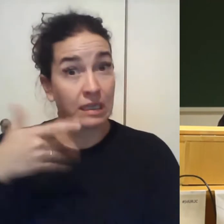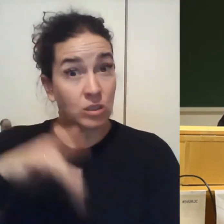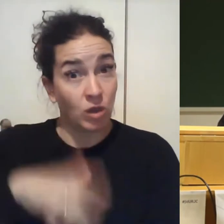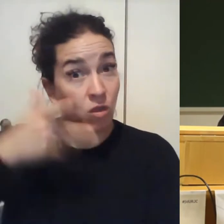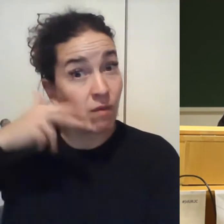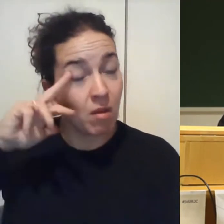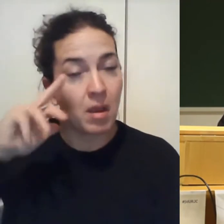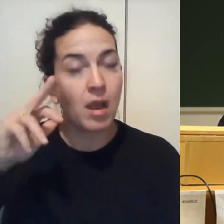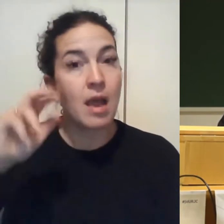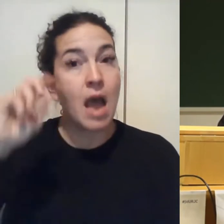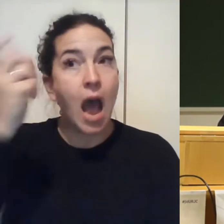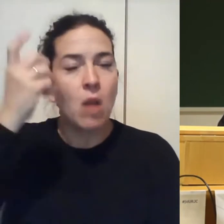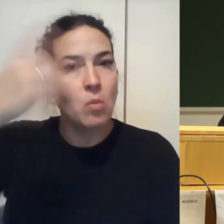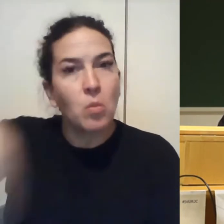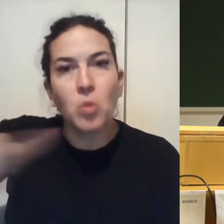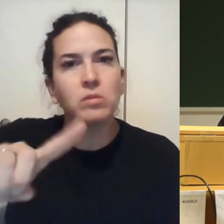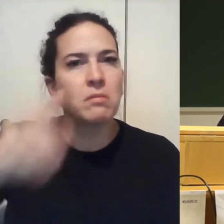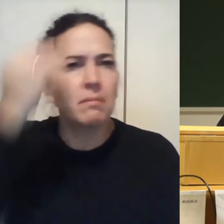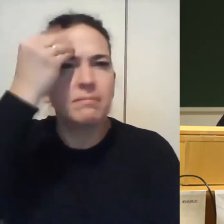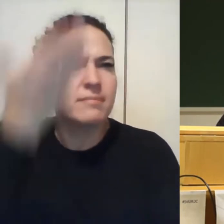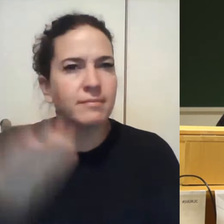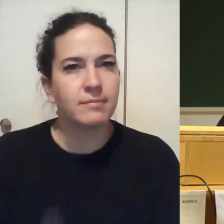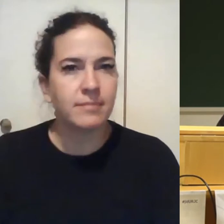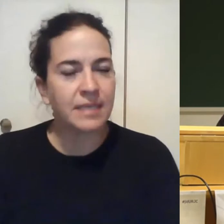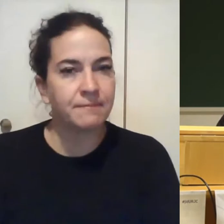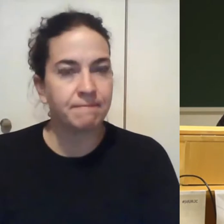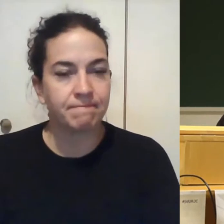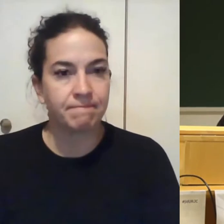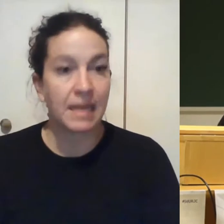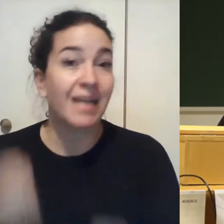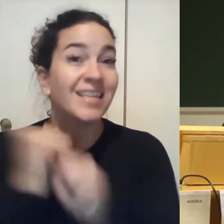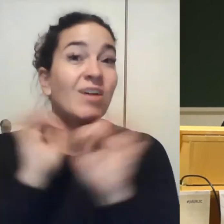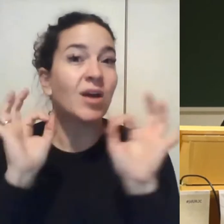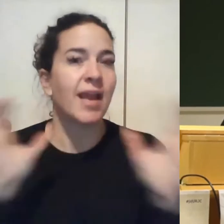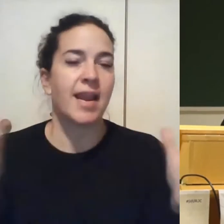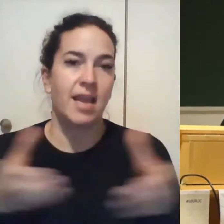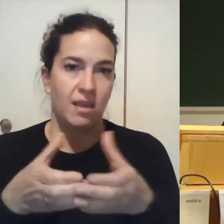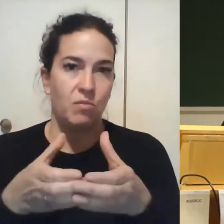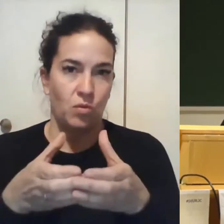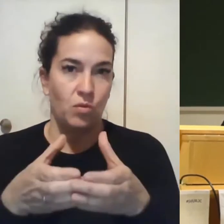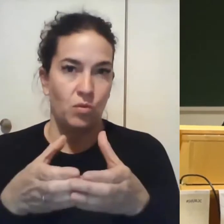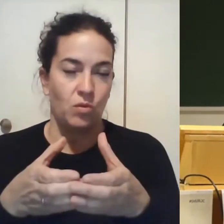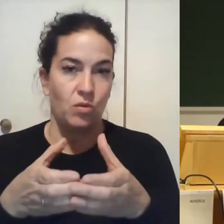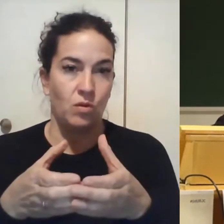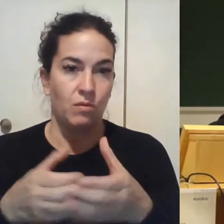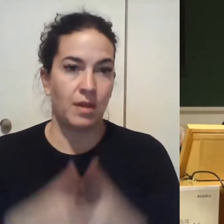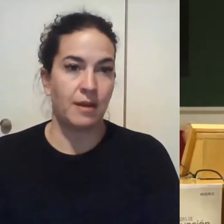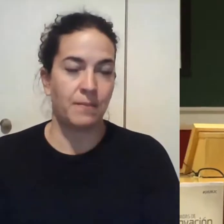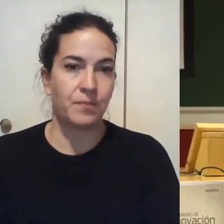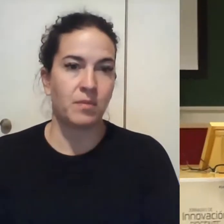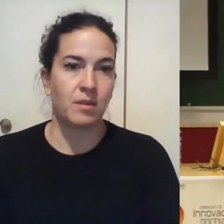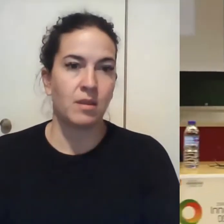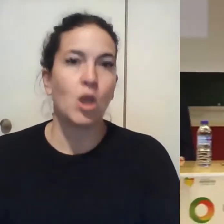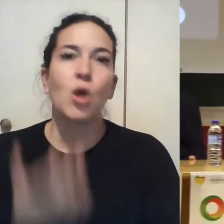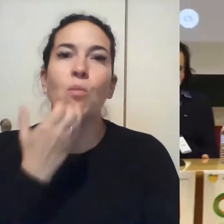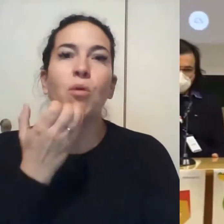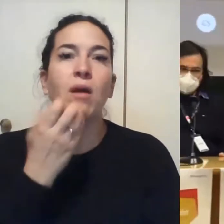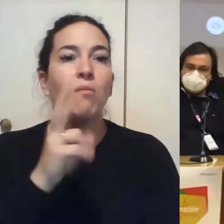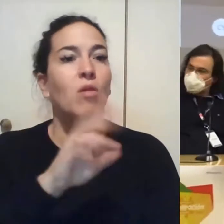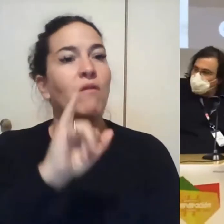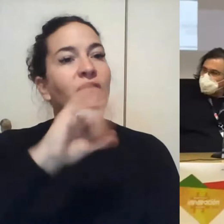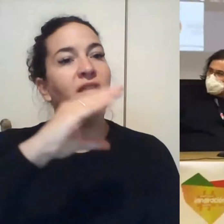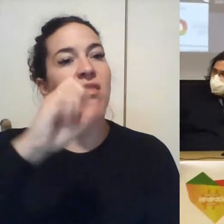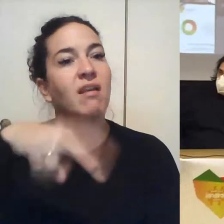valorado vuestros estudiantes? Trabajo en equipo, esa generación, por ejemplo, Vicente y Tamara, que habéis